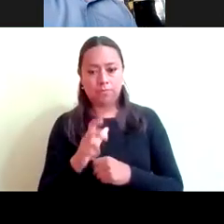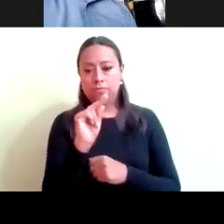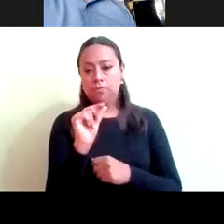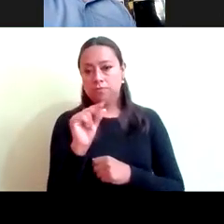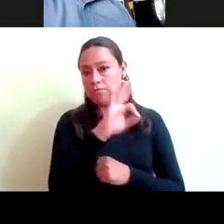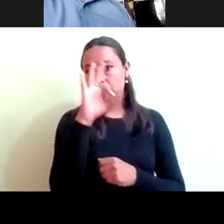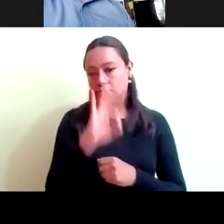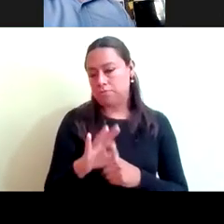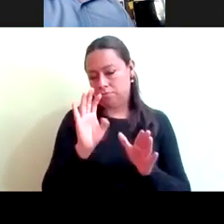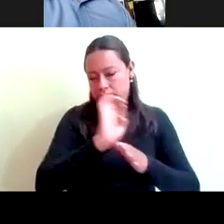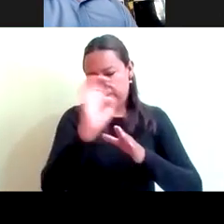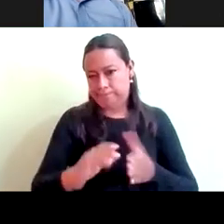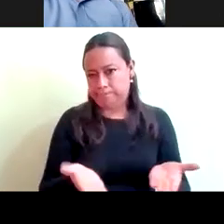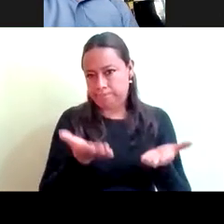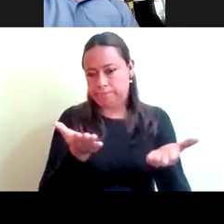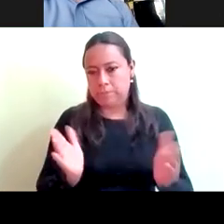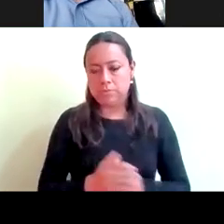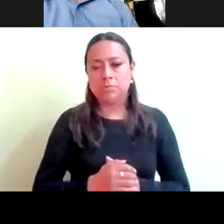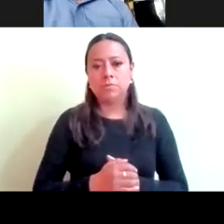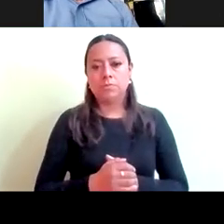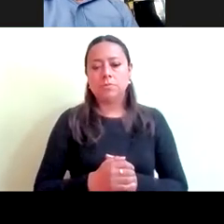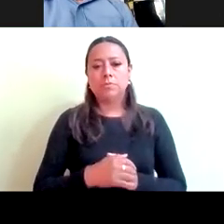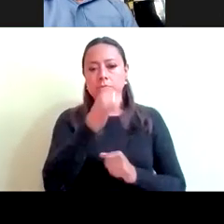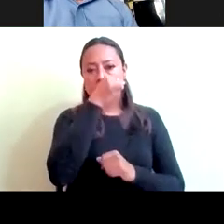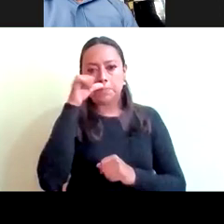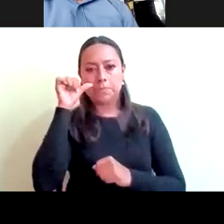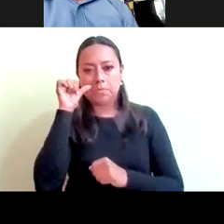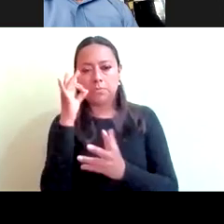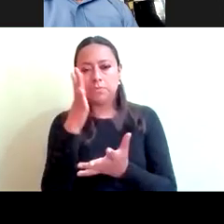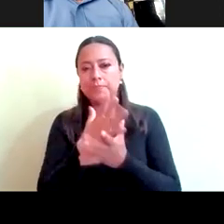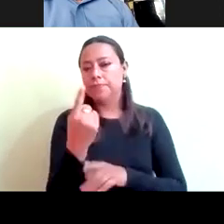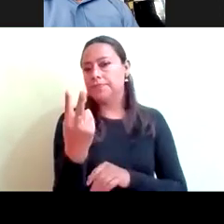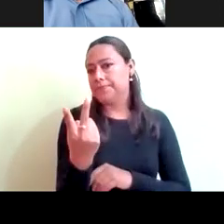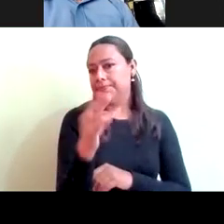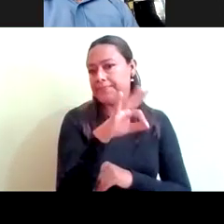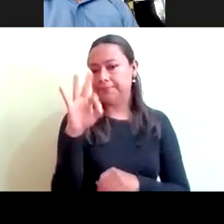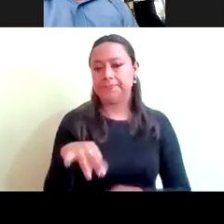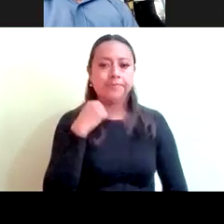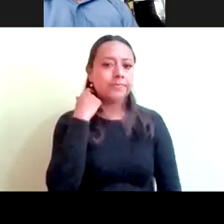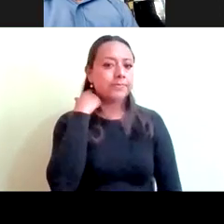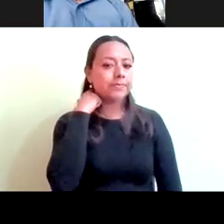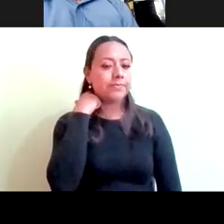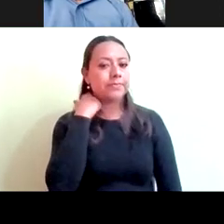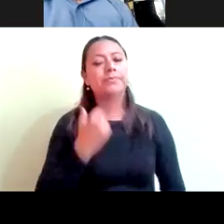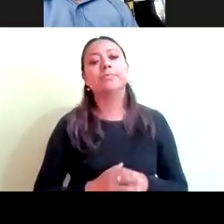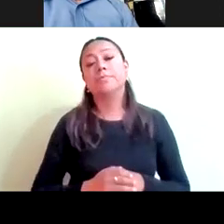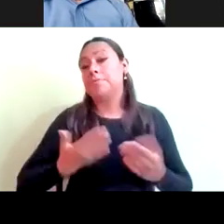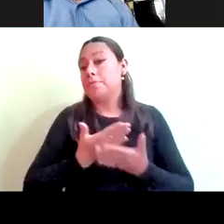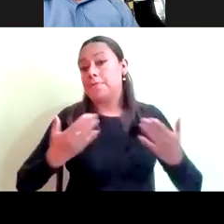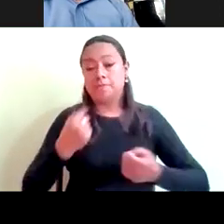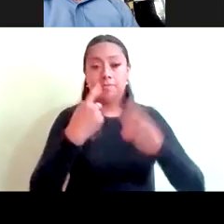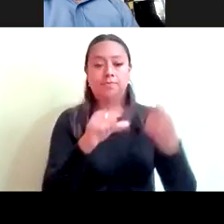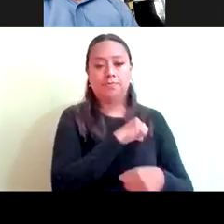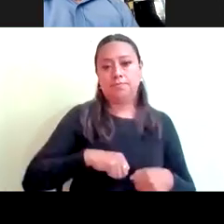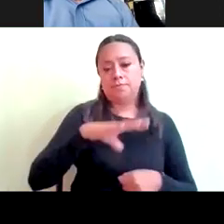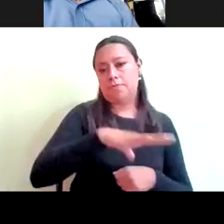y, por poner un ejemplo, en Benito Juárez solo del 25%? ¿Por qué en algunas demarcaciones territoriales